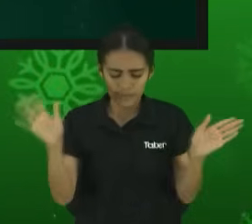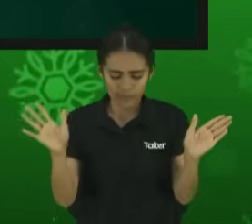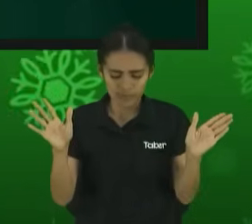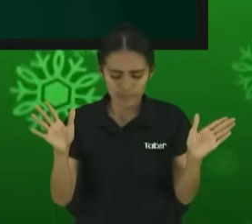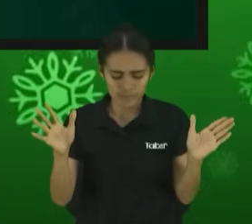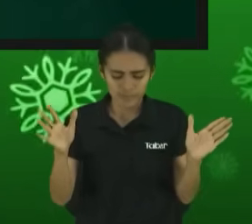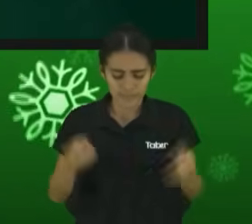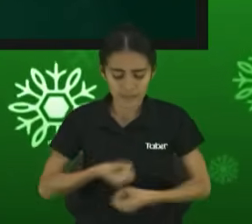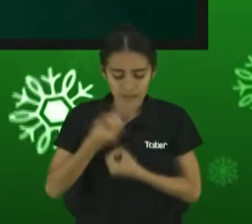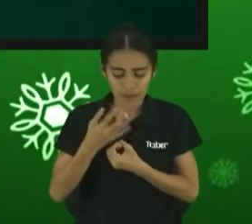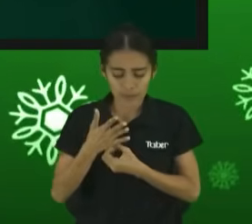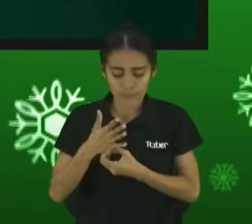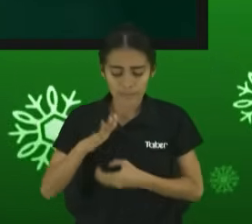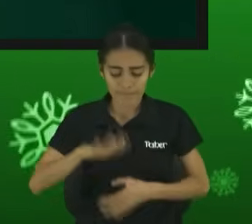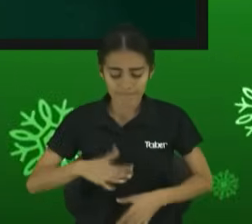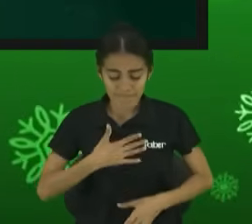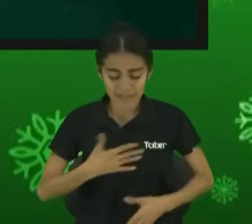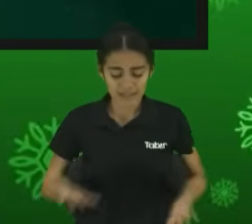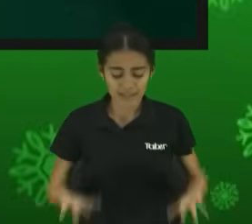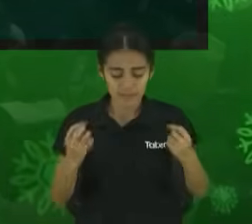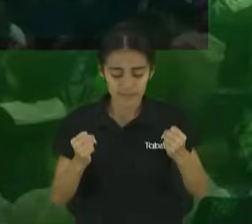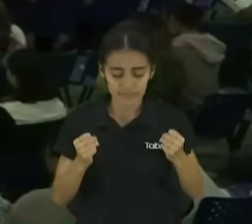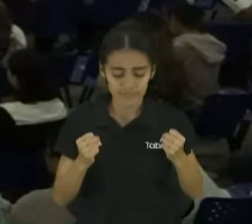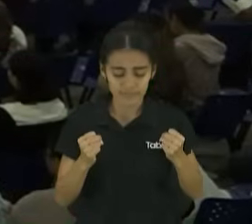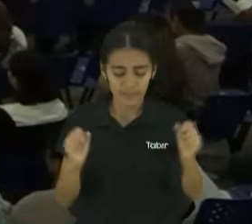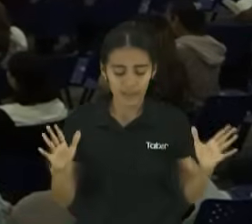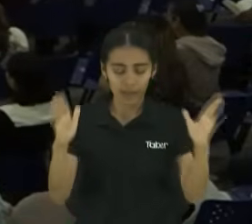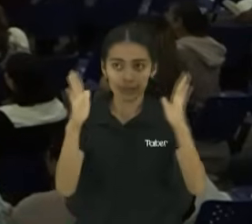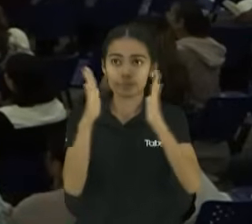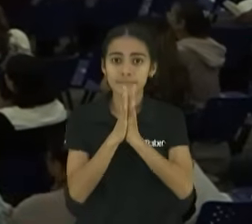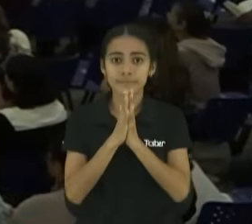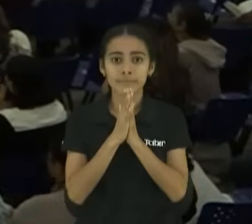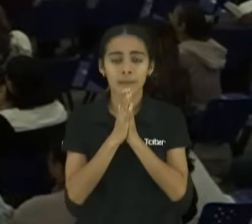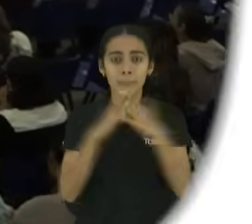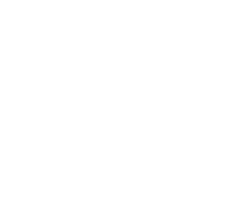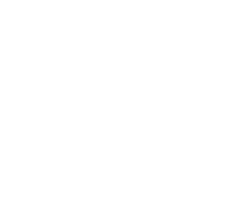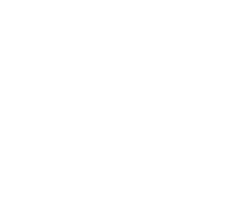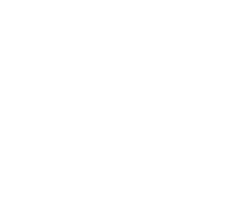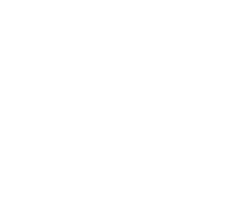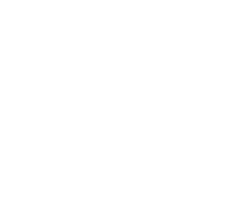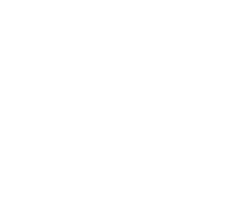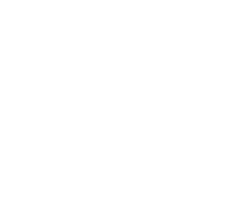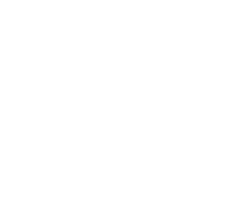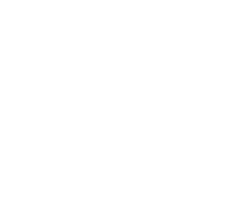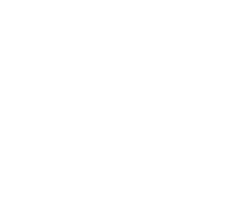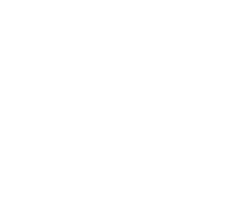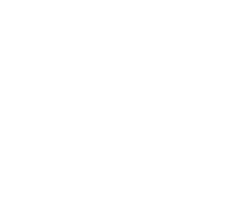la iglesia con gozo dice un fortísimo amén. Le damos una ofrenda de palmas a nuestros hermanos.